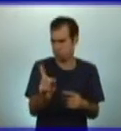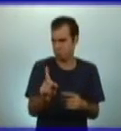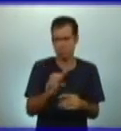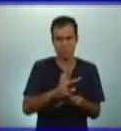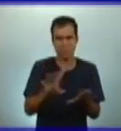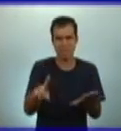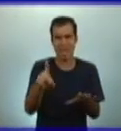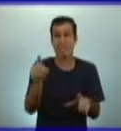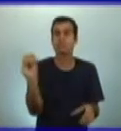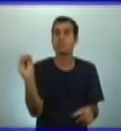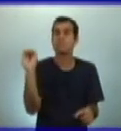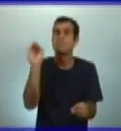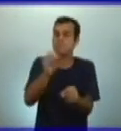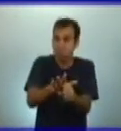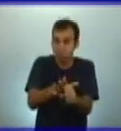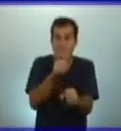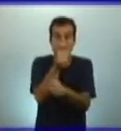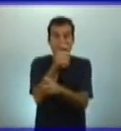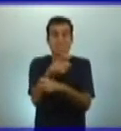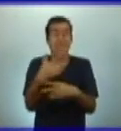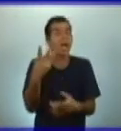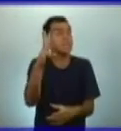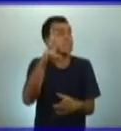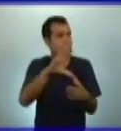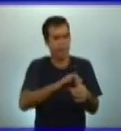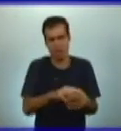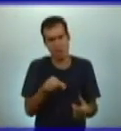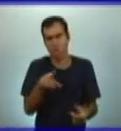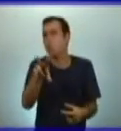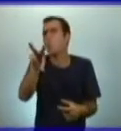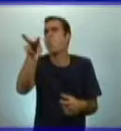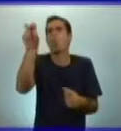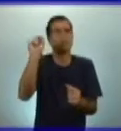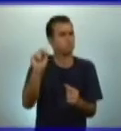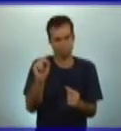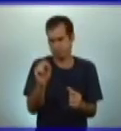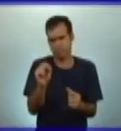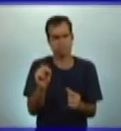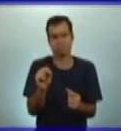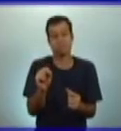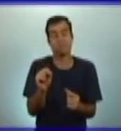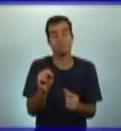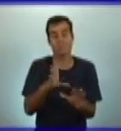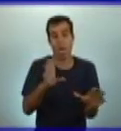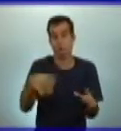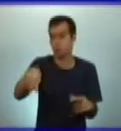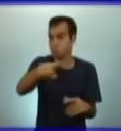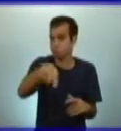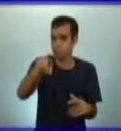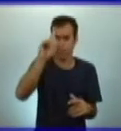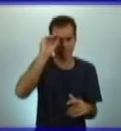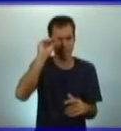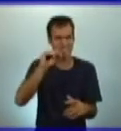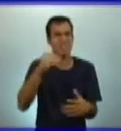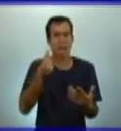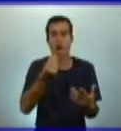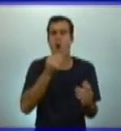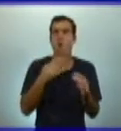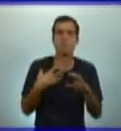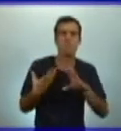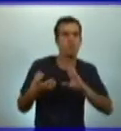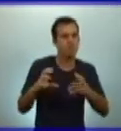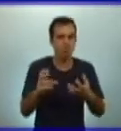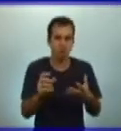se introduce desde tercer grado. Por lo tanto, en estos momentos todos nuestros niños y niñas están en condiciones de aplicarlo.